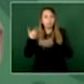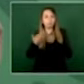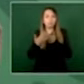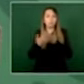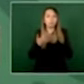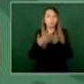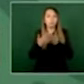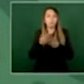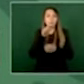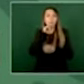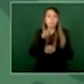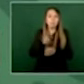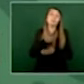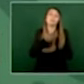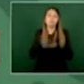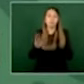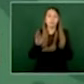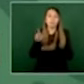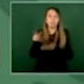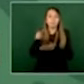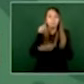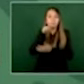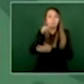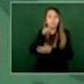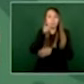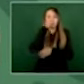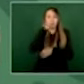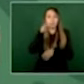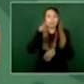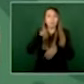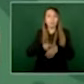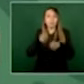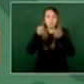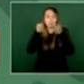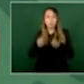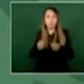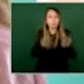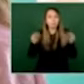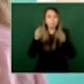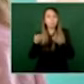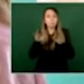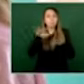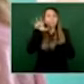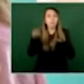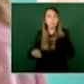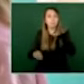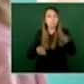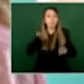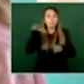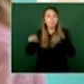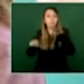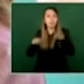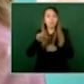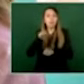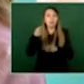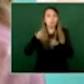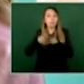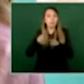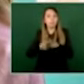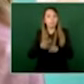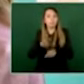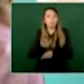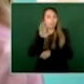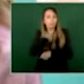exhibe el comunicado del grupo parlamentario de Morena en el Senado, alcanzan hoy extremos que a mí me recuerdan tiempos